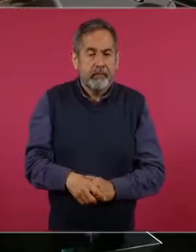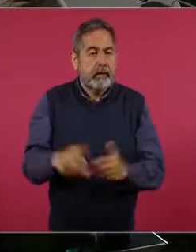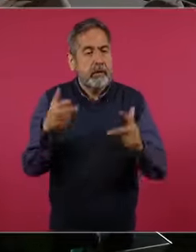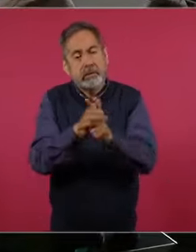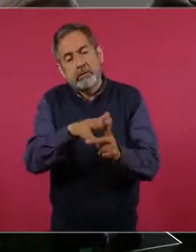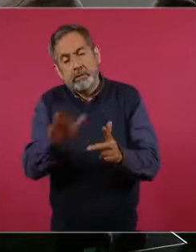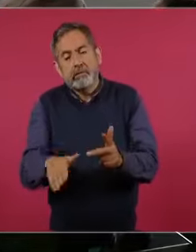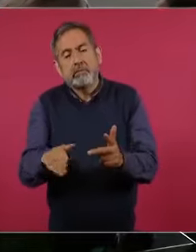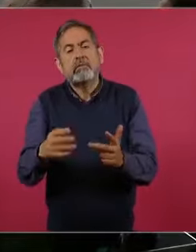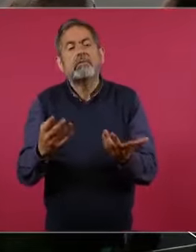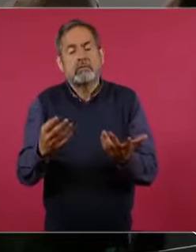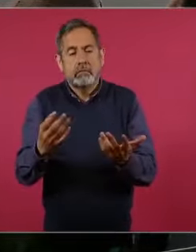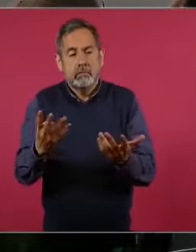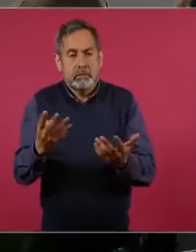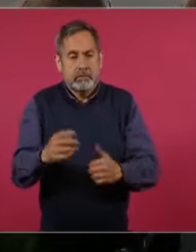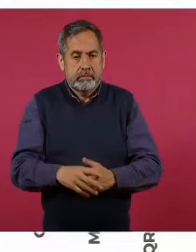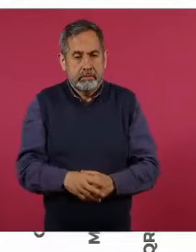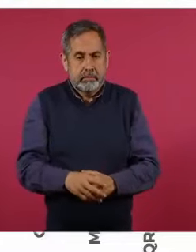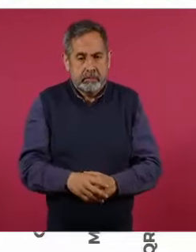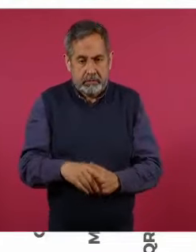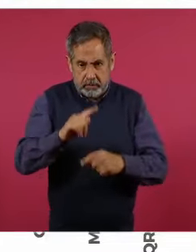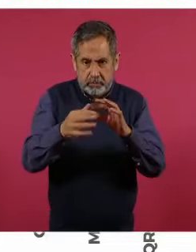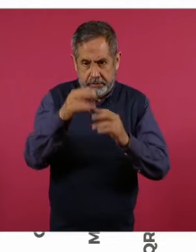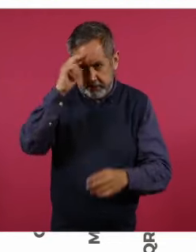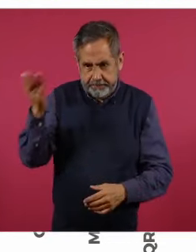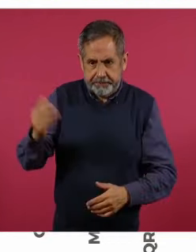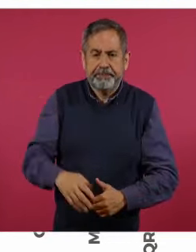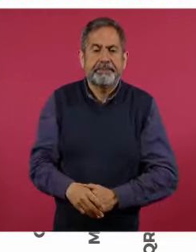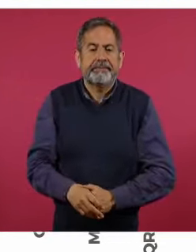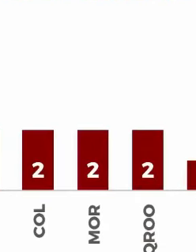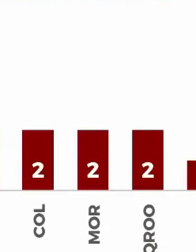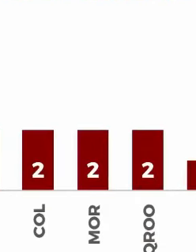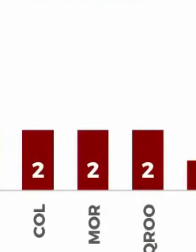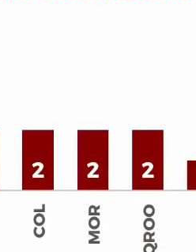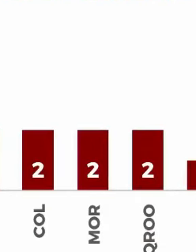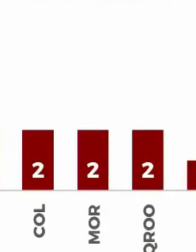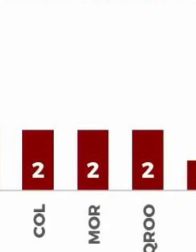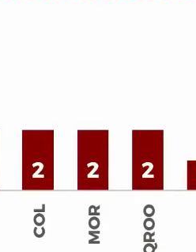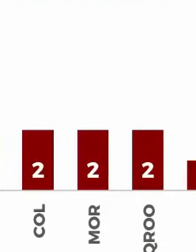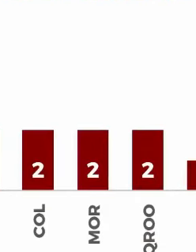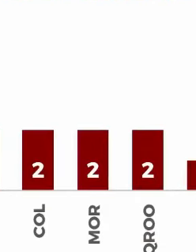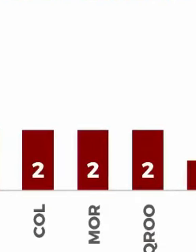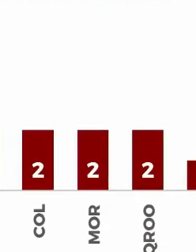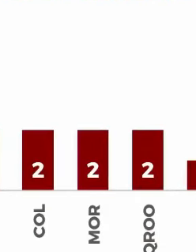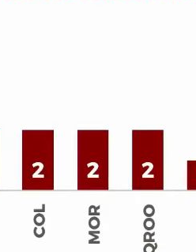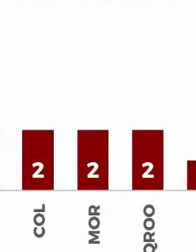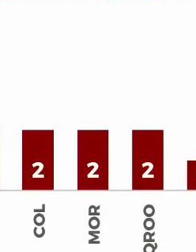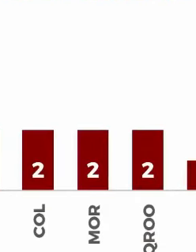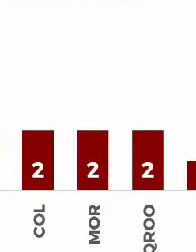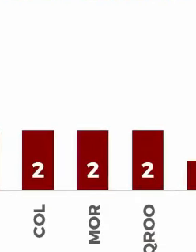homicidios. Y ahorita voy a hablar de Nayarit. 4. A ver, pon la de antier.